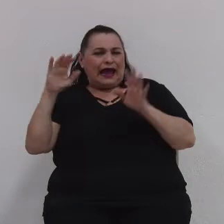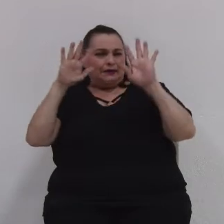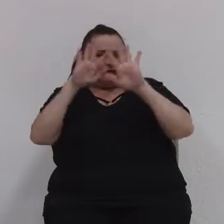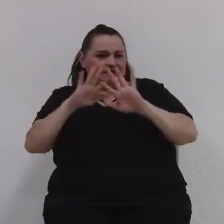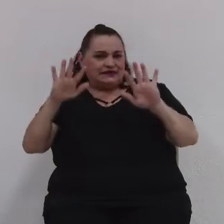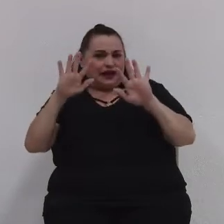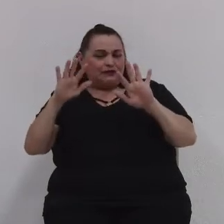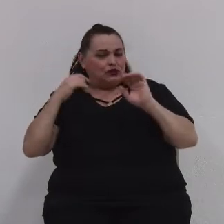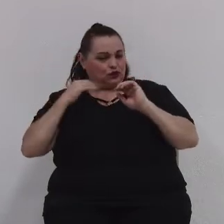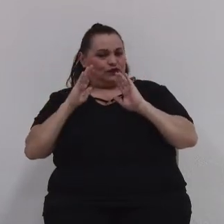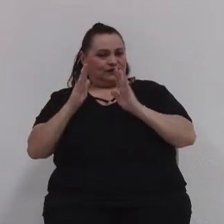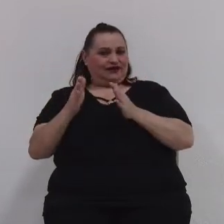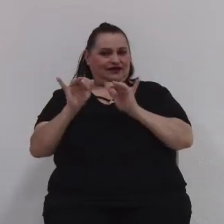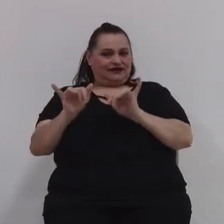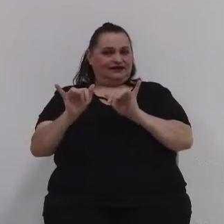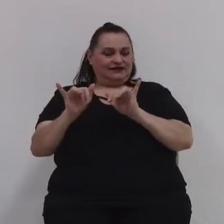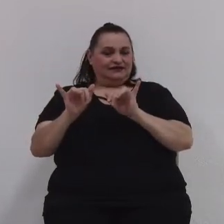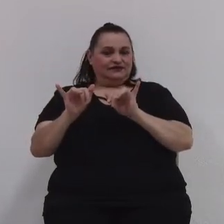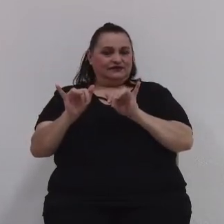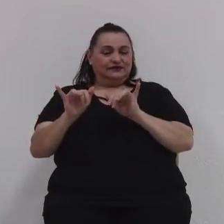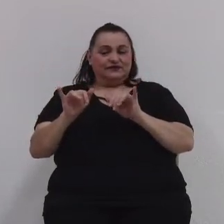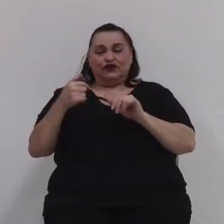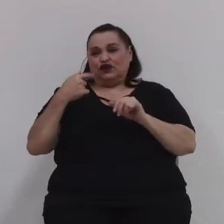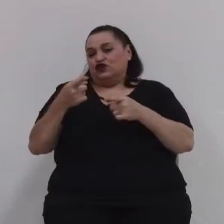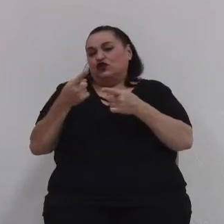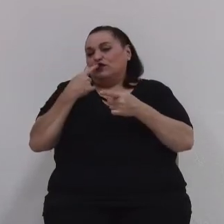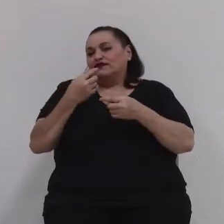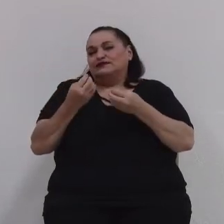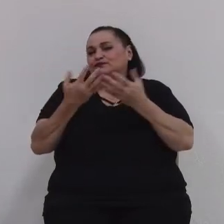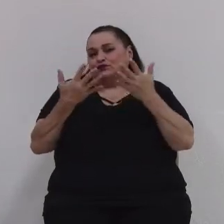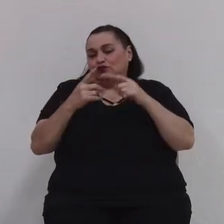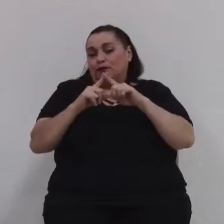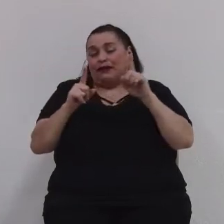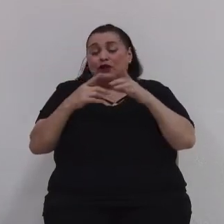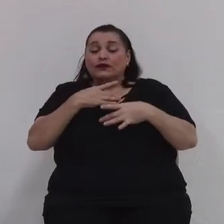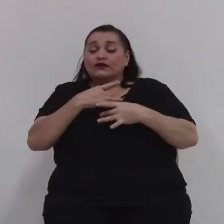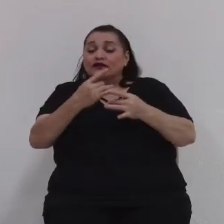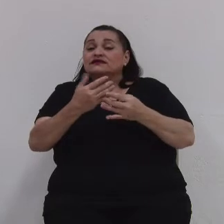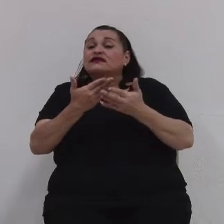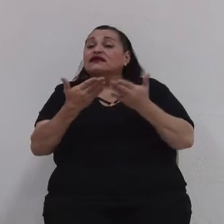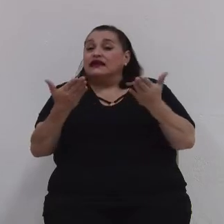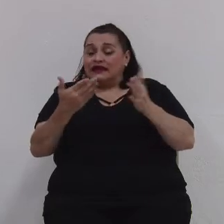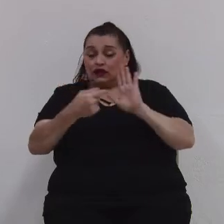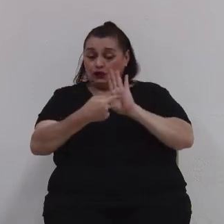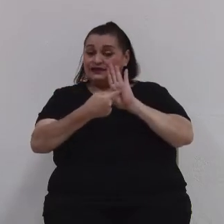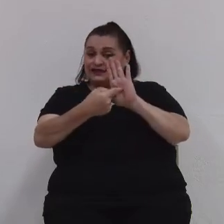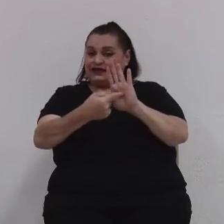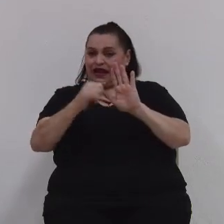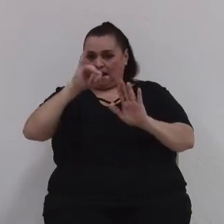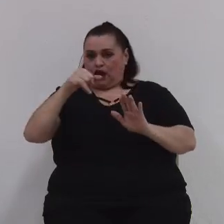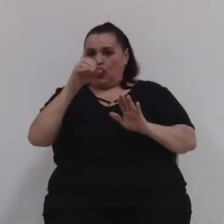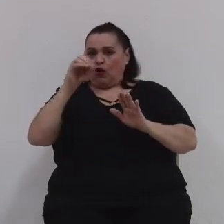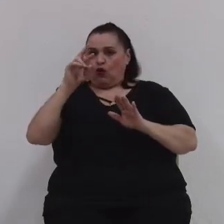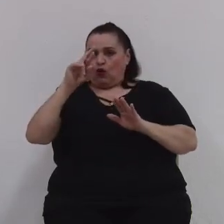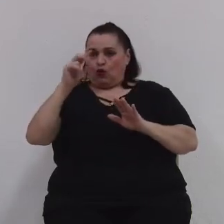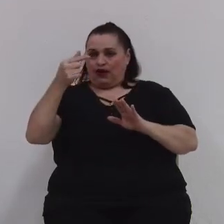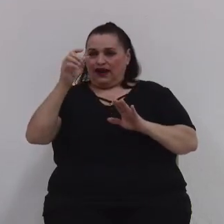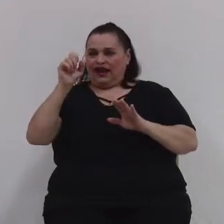Si uno lo deja ahí, bueno, no le dice mucho. Lo interesante es esto que señala Jorge.